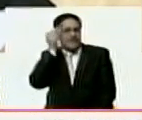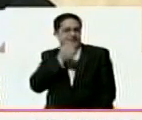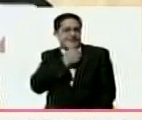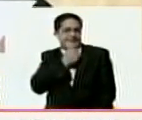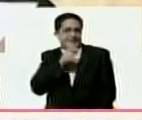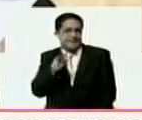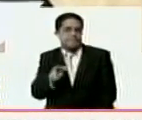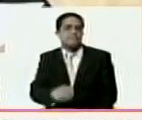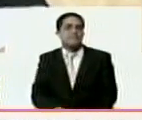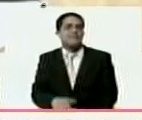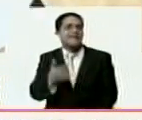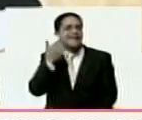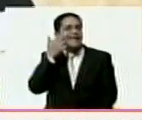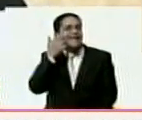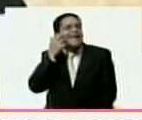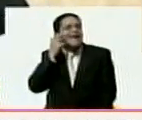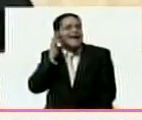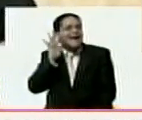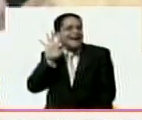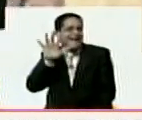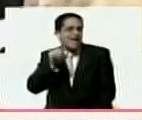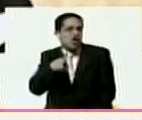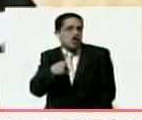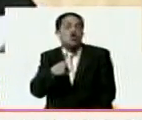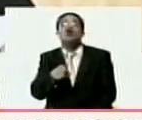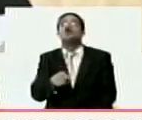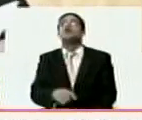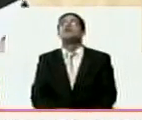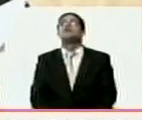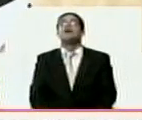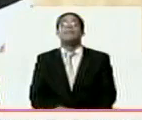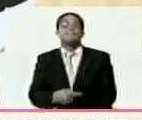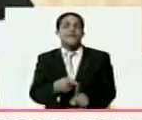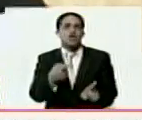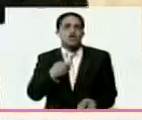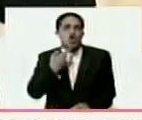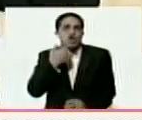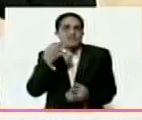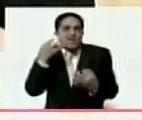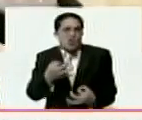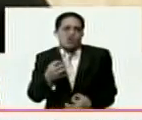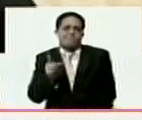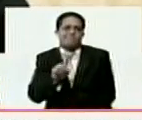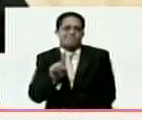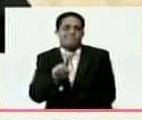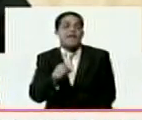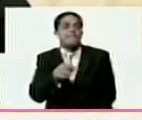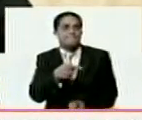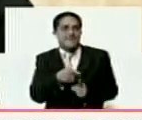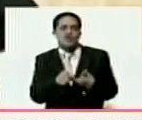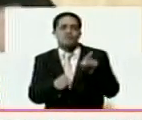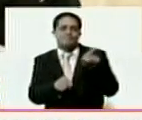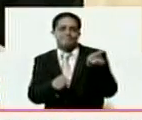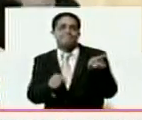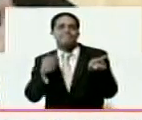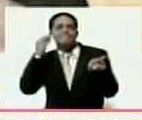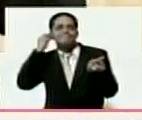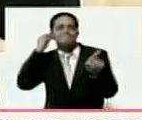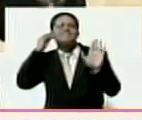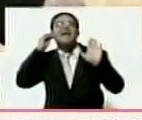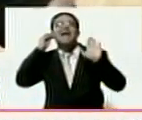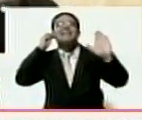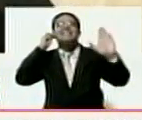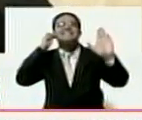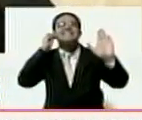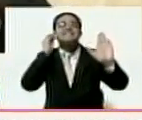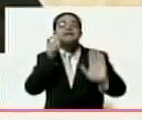Y creo que lo escuchamos al principio de esta reunión, pero no me atrevería a asegurarlo. Pero ese es el nivel que tienen. Son